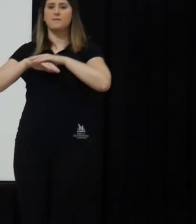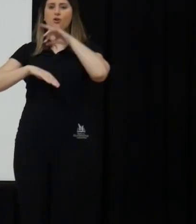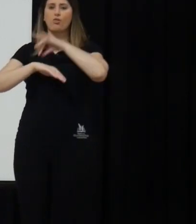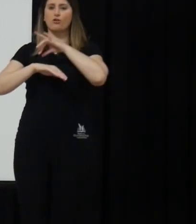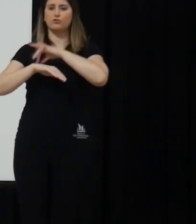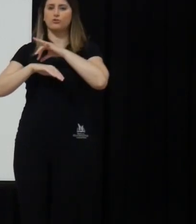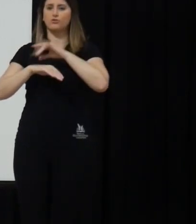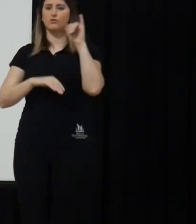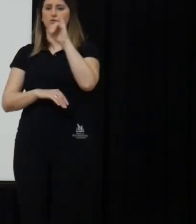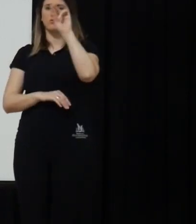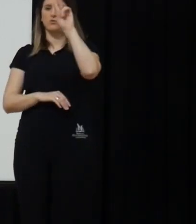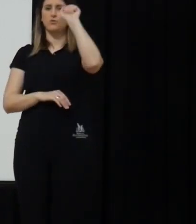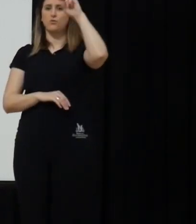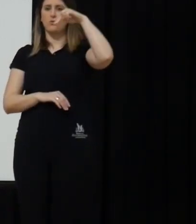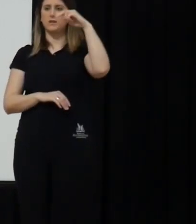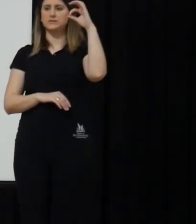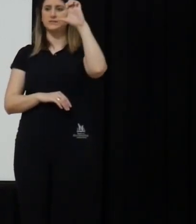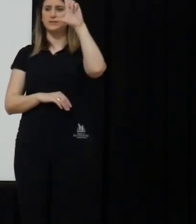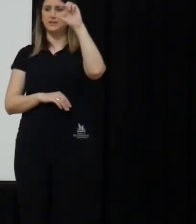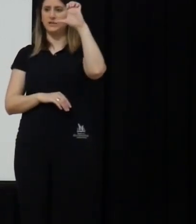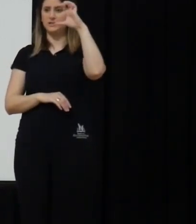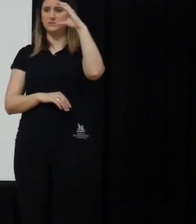doctor Juan Antonio Serrano.